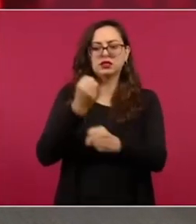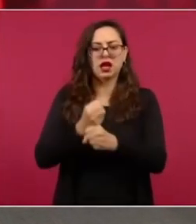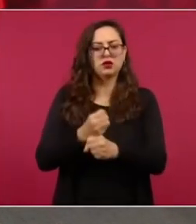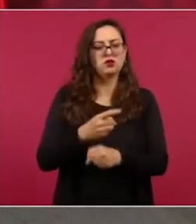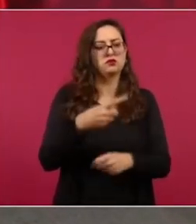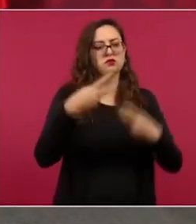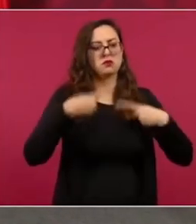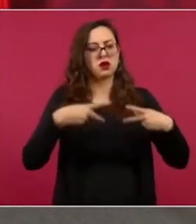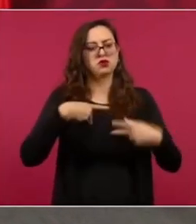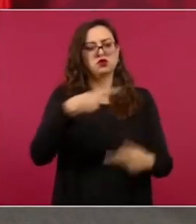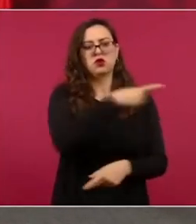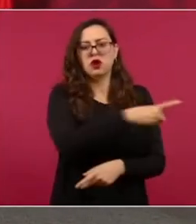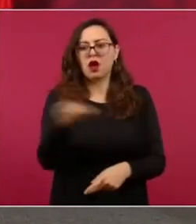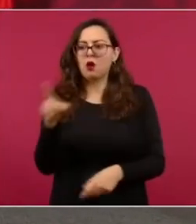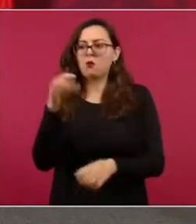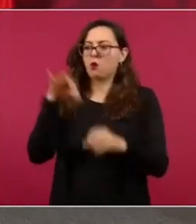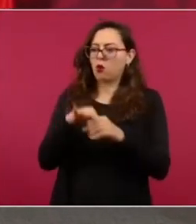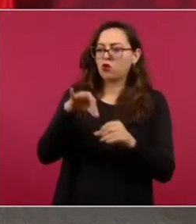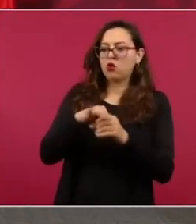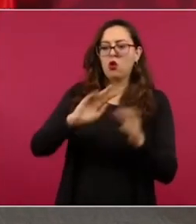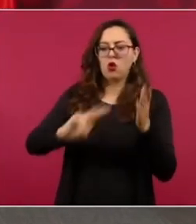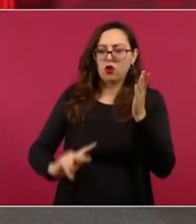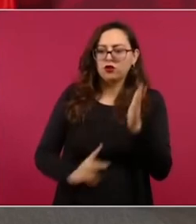Eso también es importante.